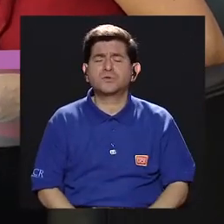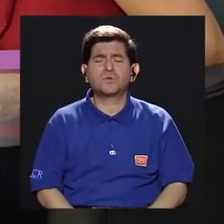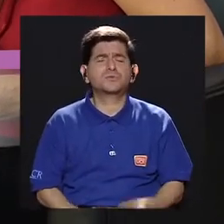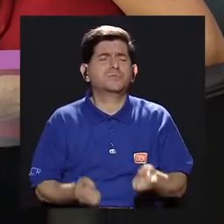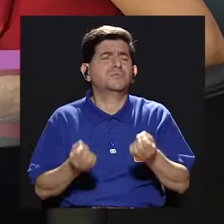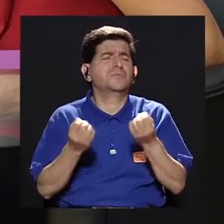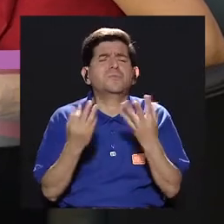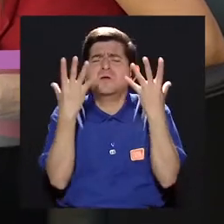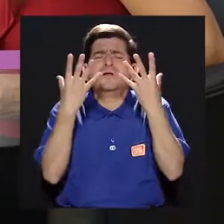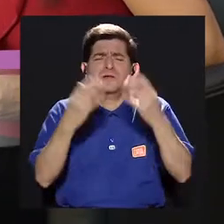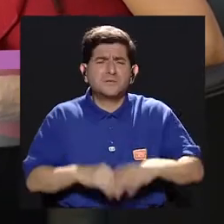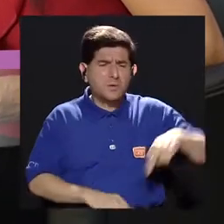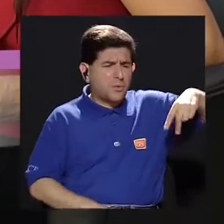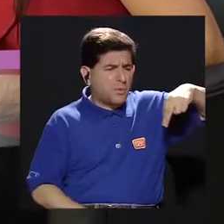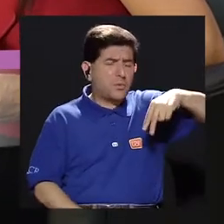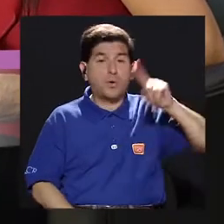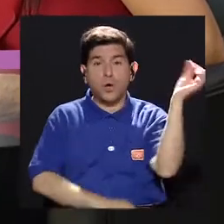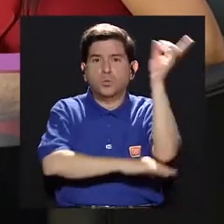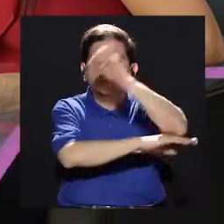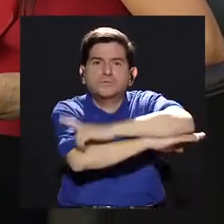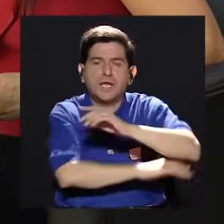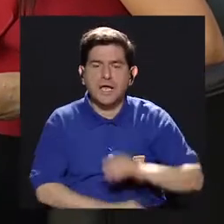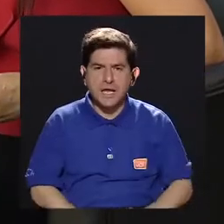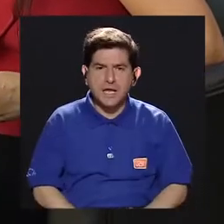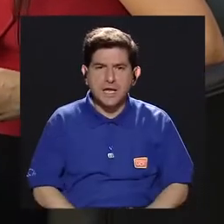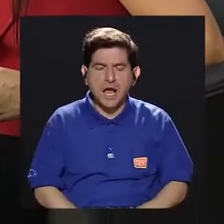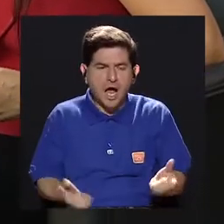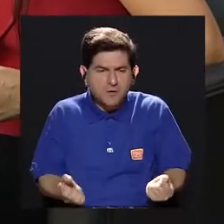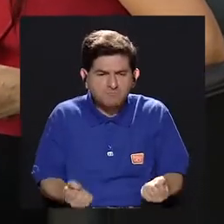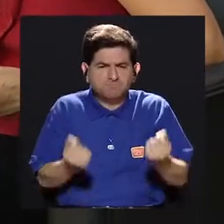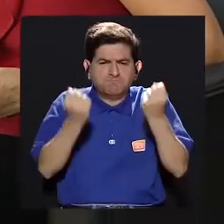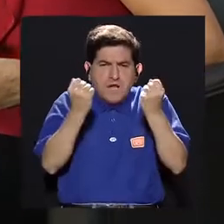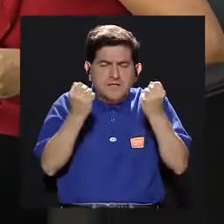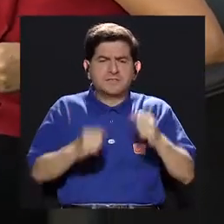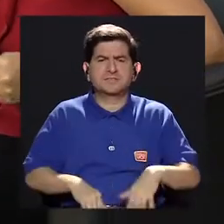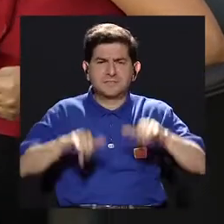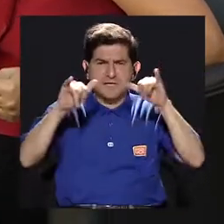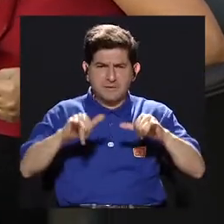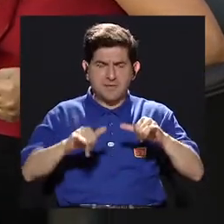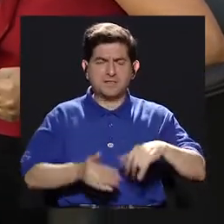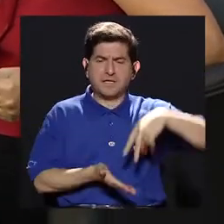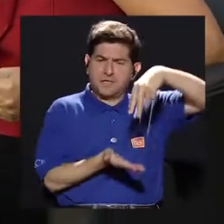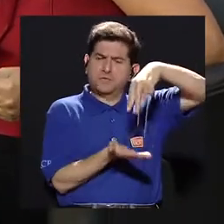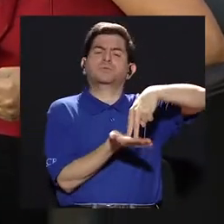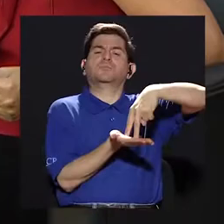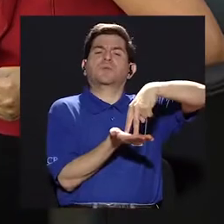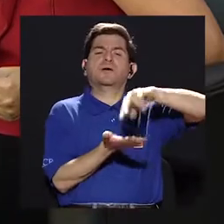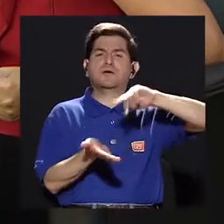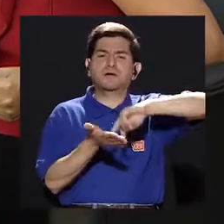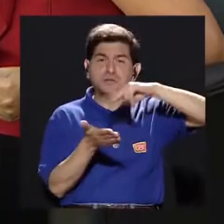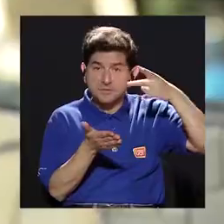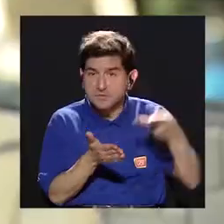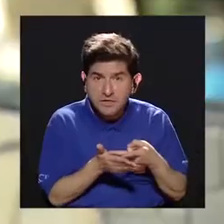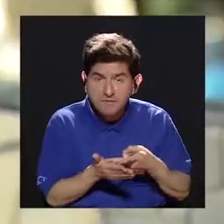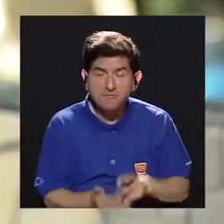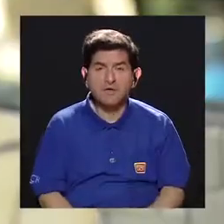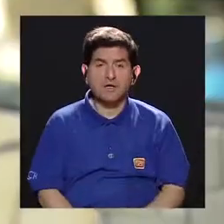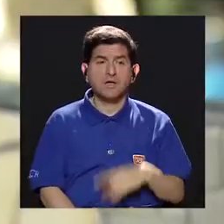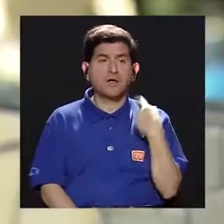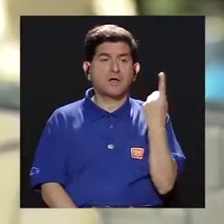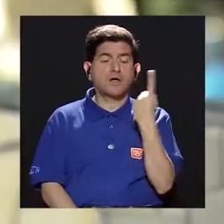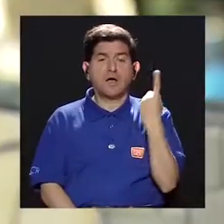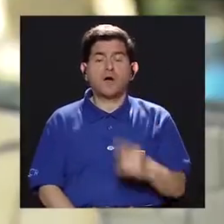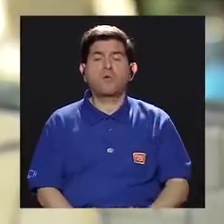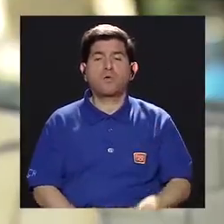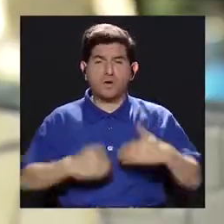y cientos de pasos a lo largo del día, levantamos peso, nos mantenemos erguidos, o sea, somos el